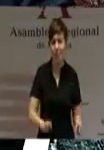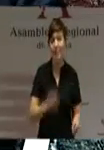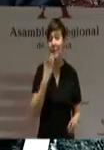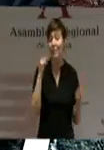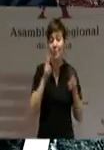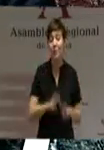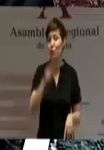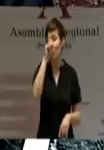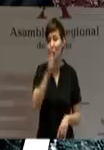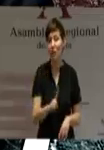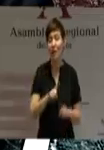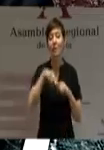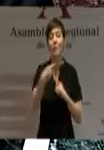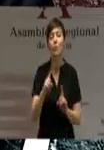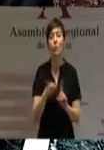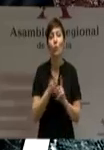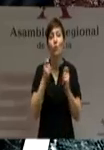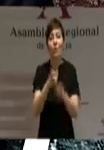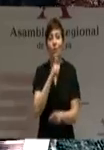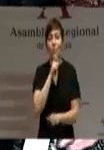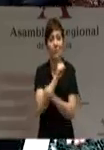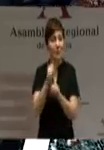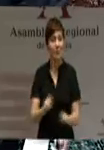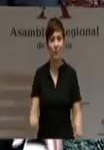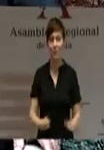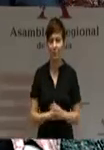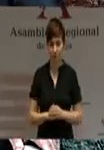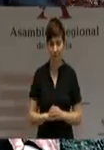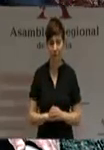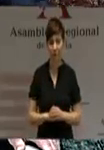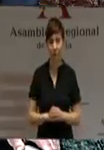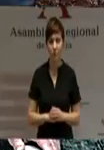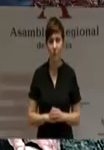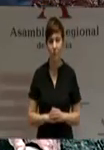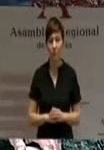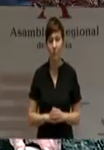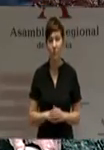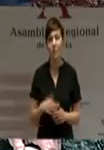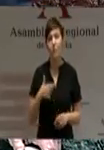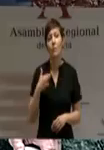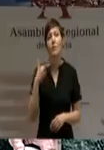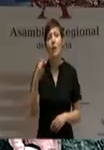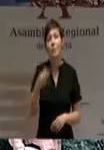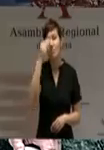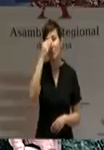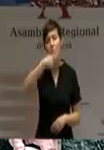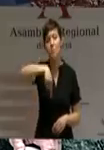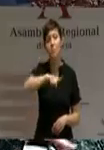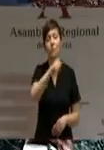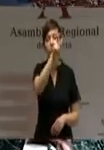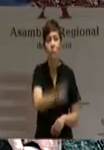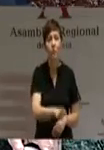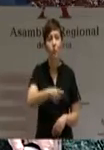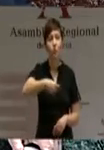la solución de los problemas que tiene esta región. Pero además de ello, ¿de quién se va a rodear para llevar a cabo